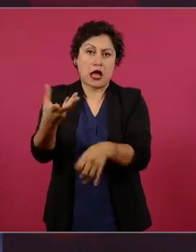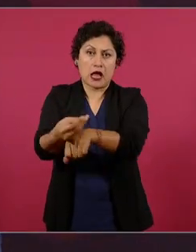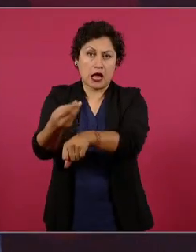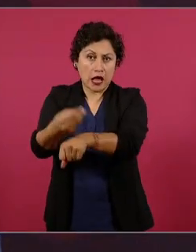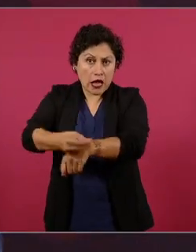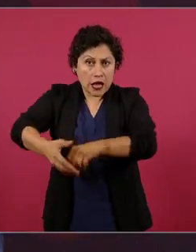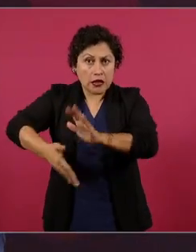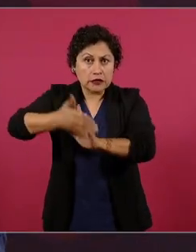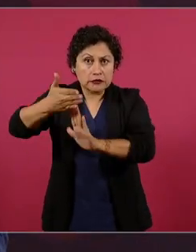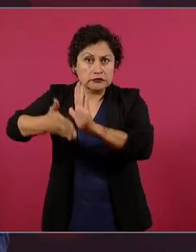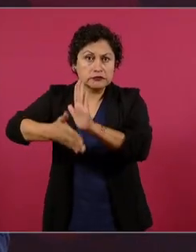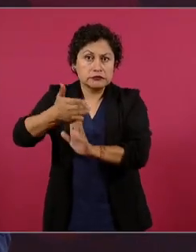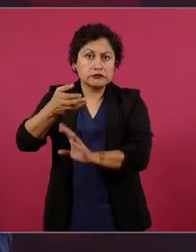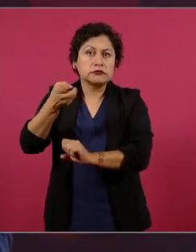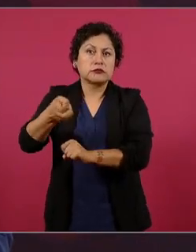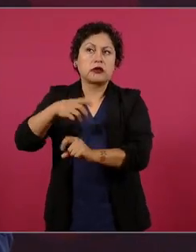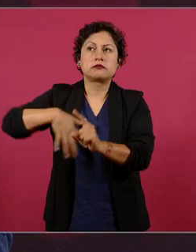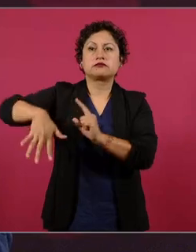Antes era una cosa